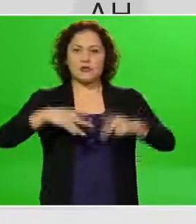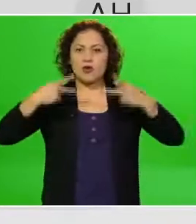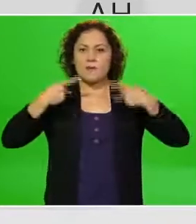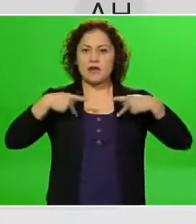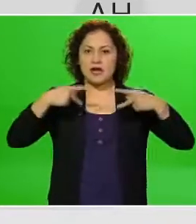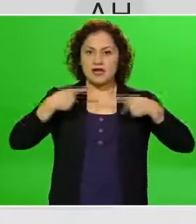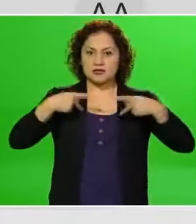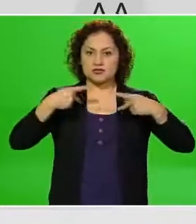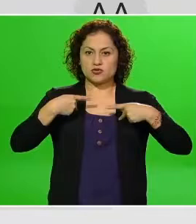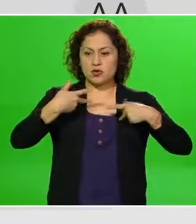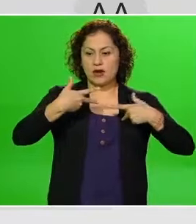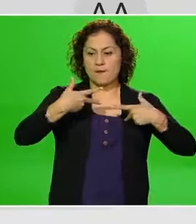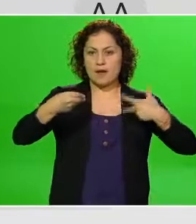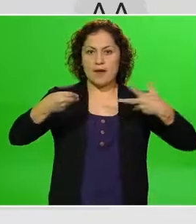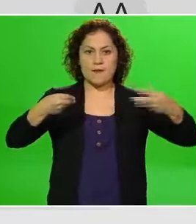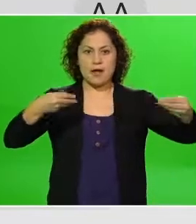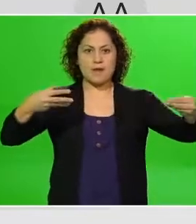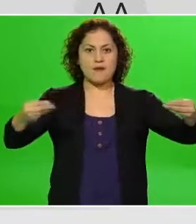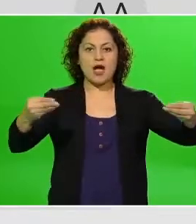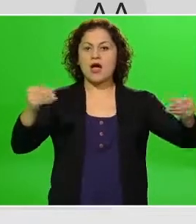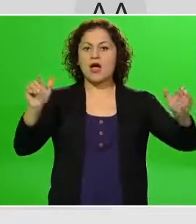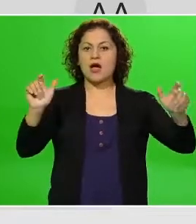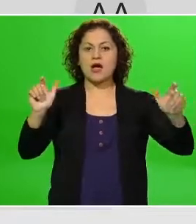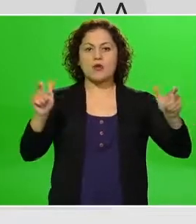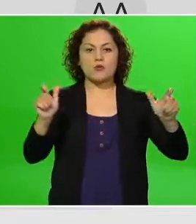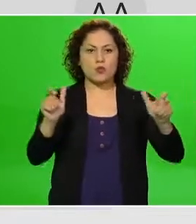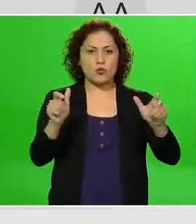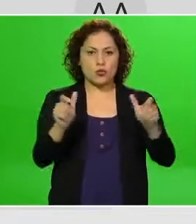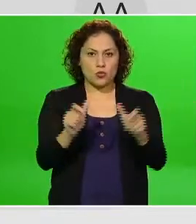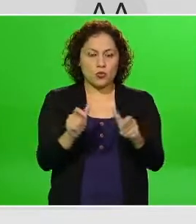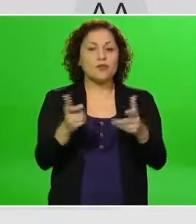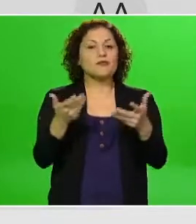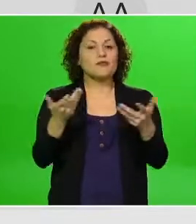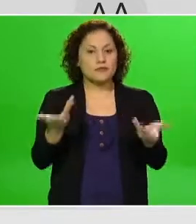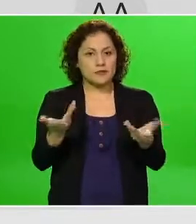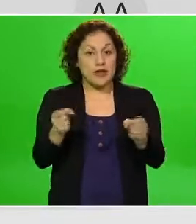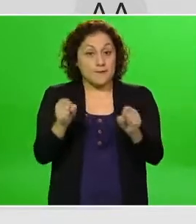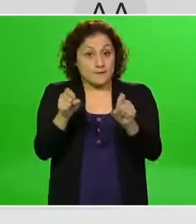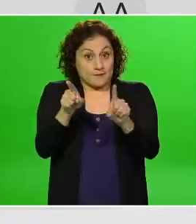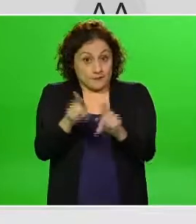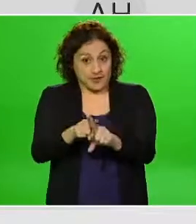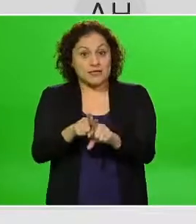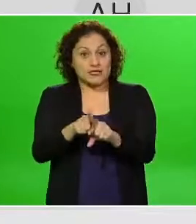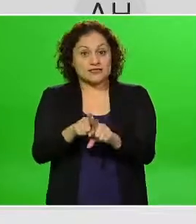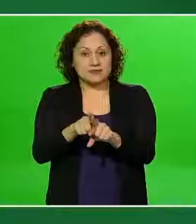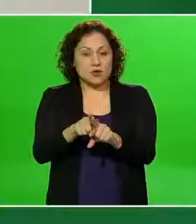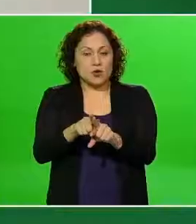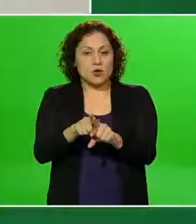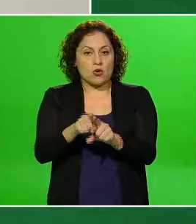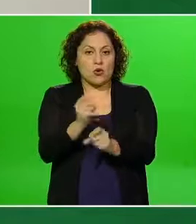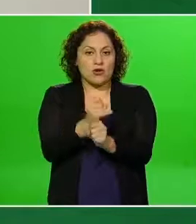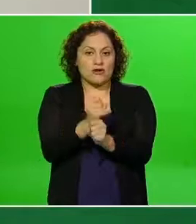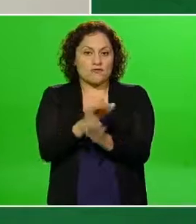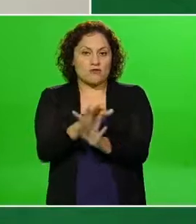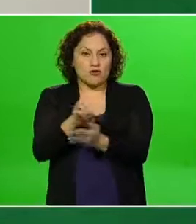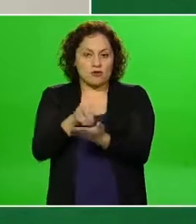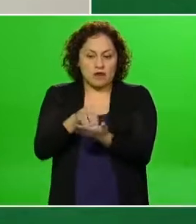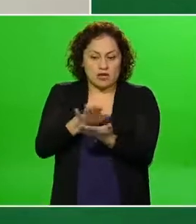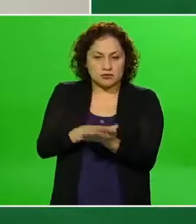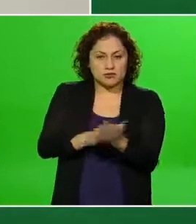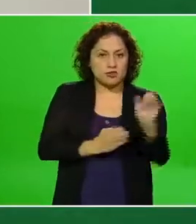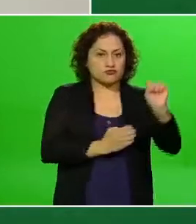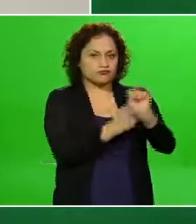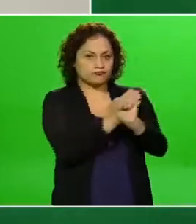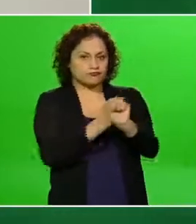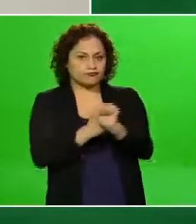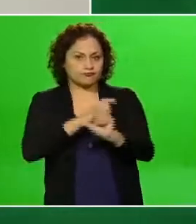virus, es baja en relación a lo que se ha observado del comportamiento epidémico de cada una de las regiones. Y este es otro